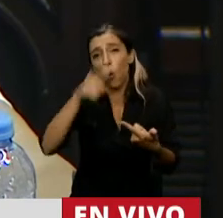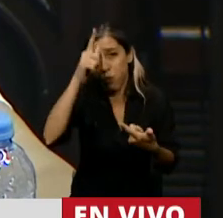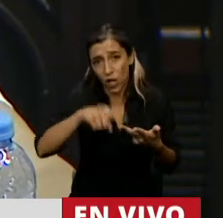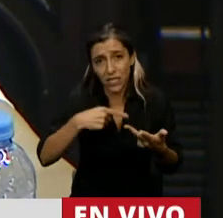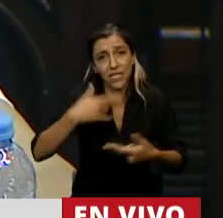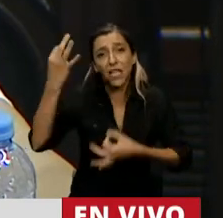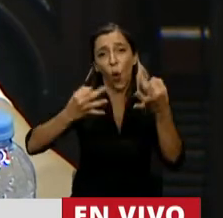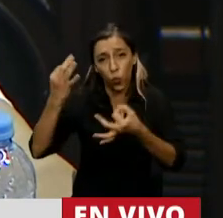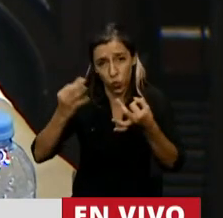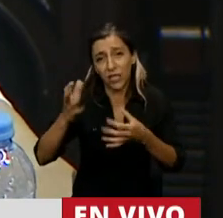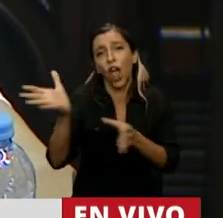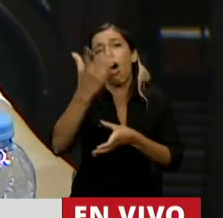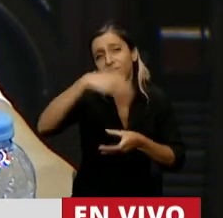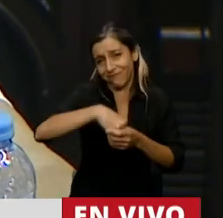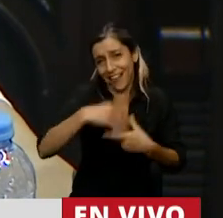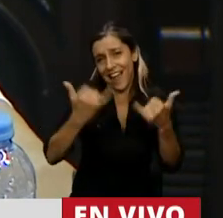justicia.